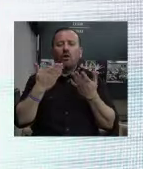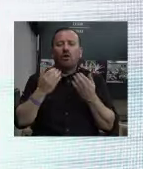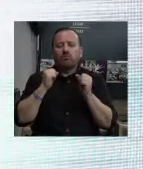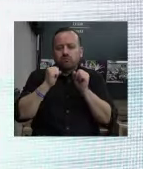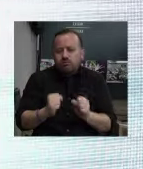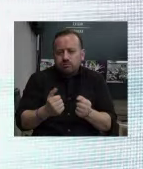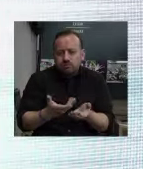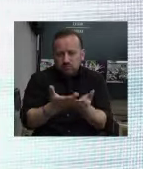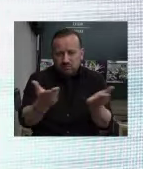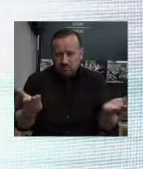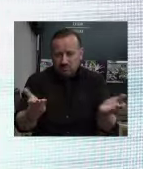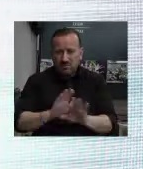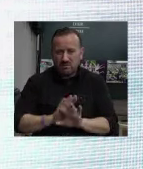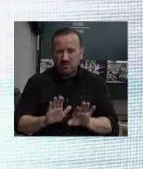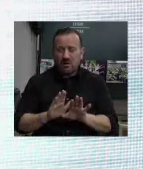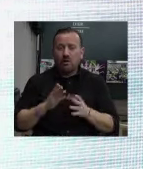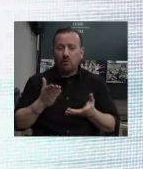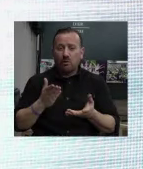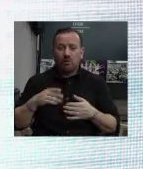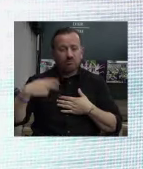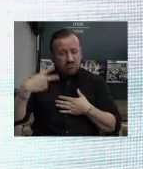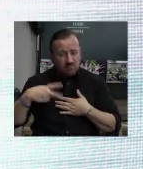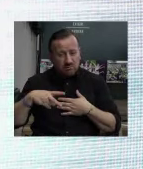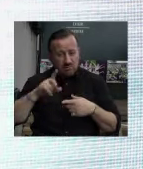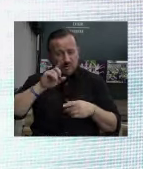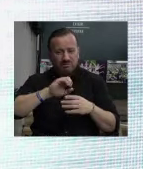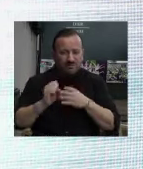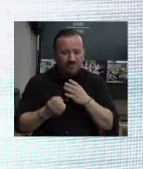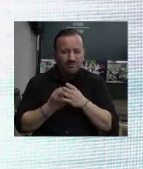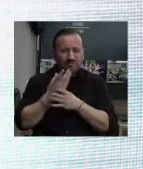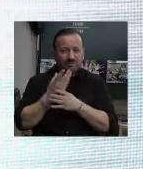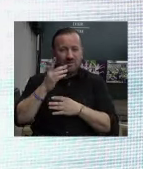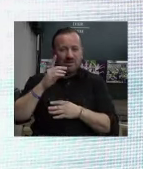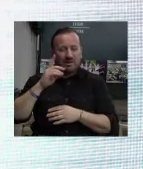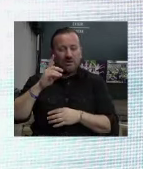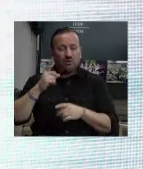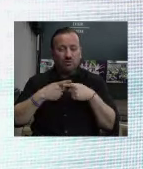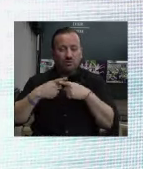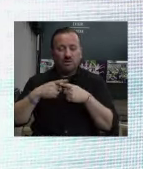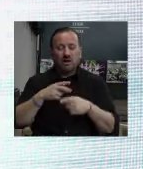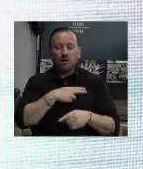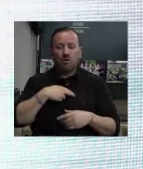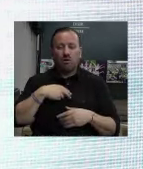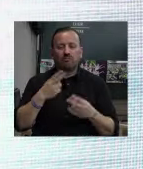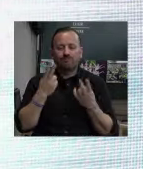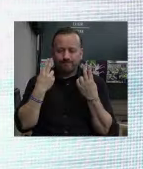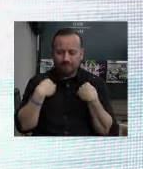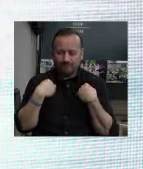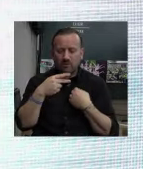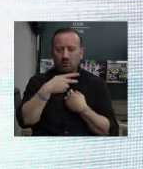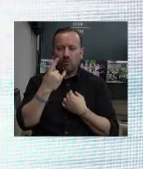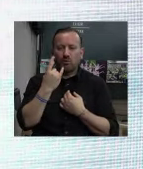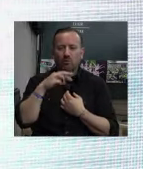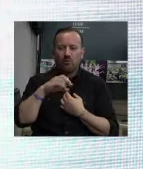posibilito por eso la virtud más importante de la innovación social se llama la humildad aprender a